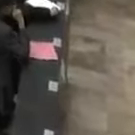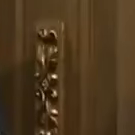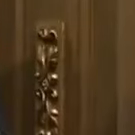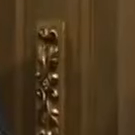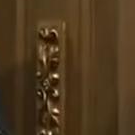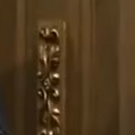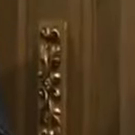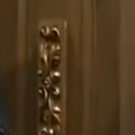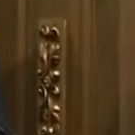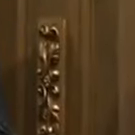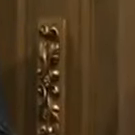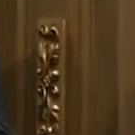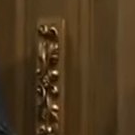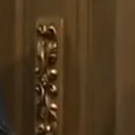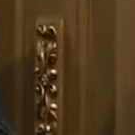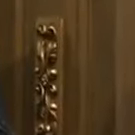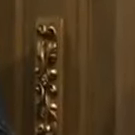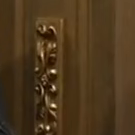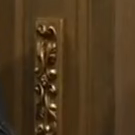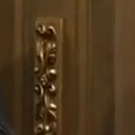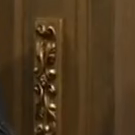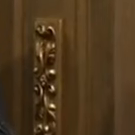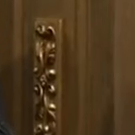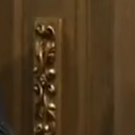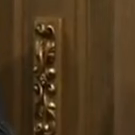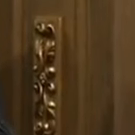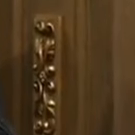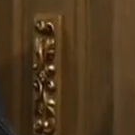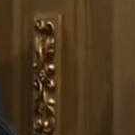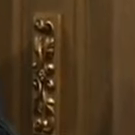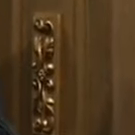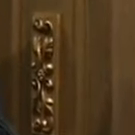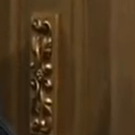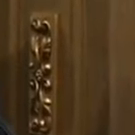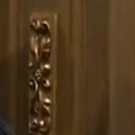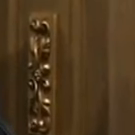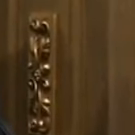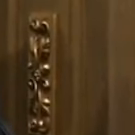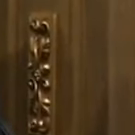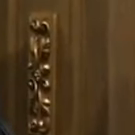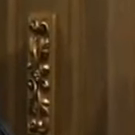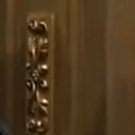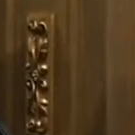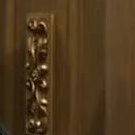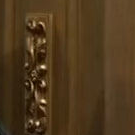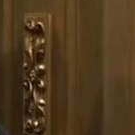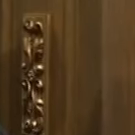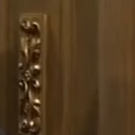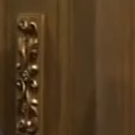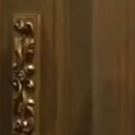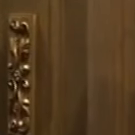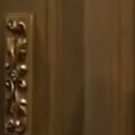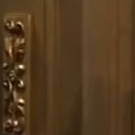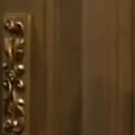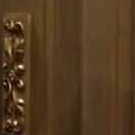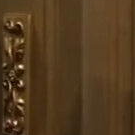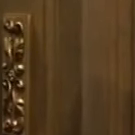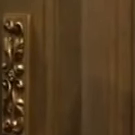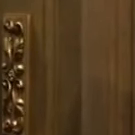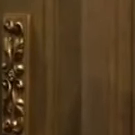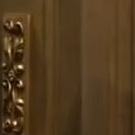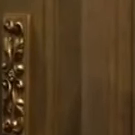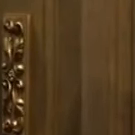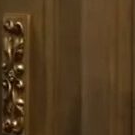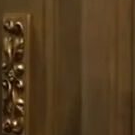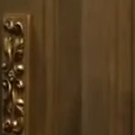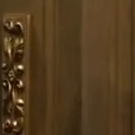desarrollará políticas, programas y acciones coordinadas con enfoque diferenciado y en todos los niveles dirigidos a la atención integral de las personas con discapacidad,